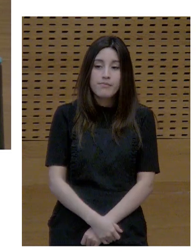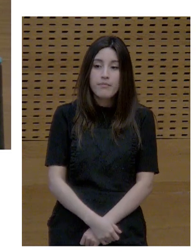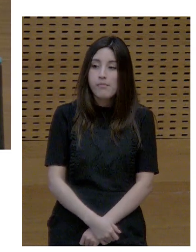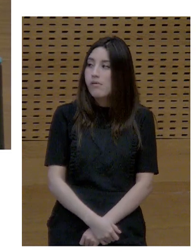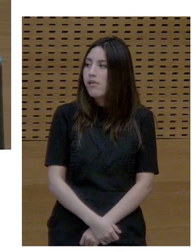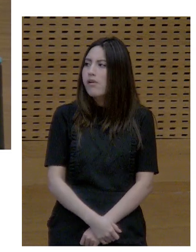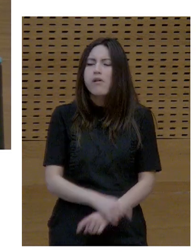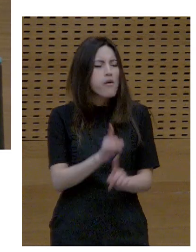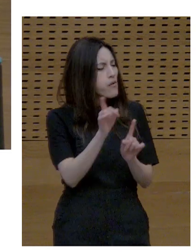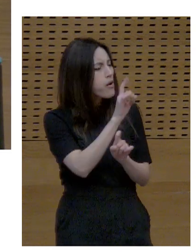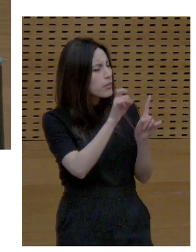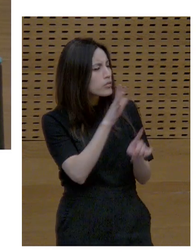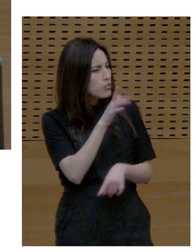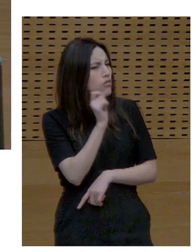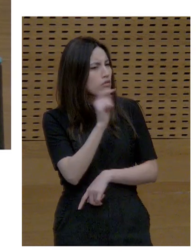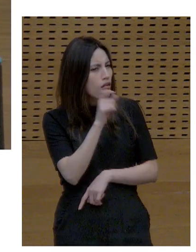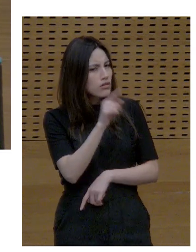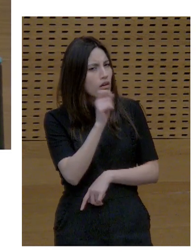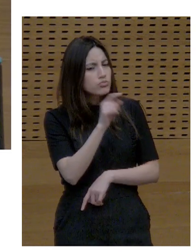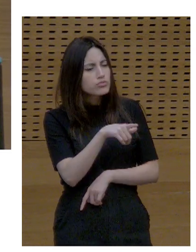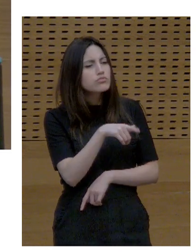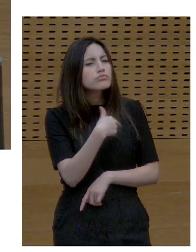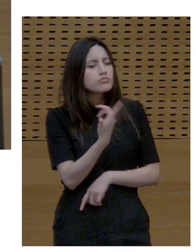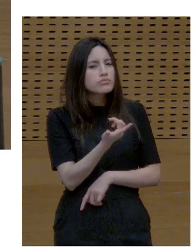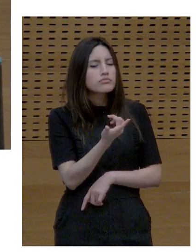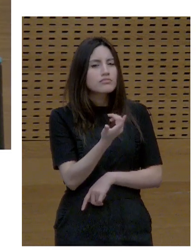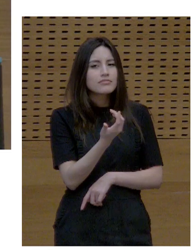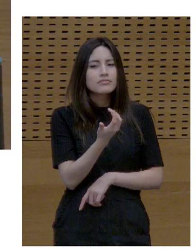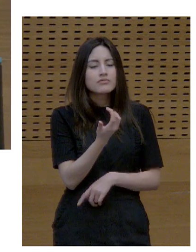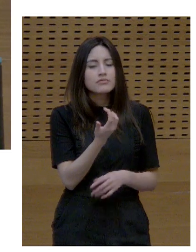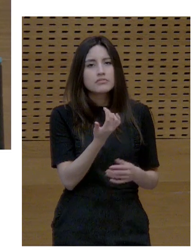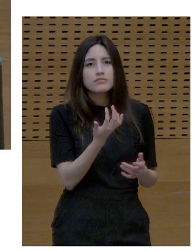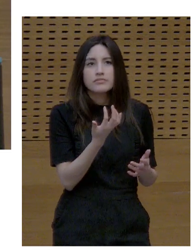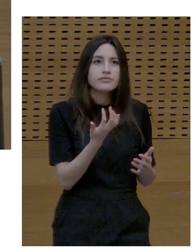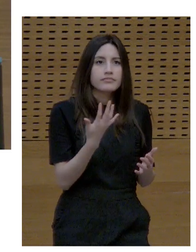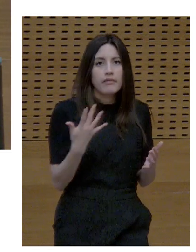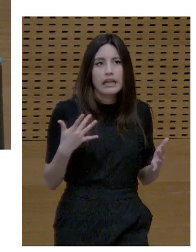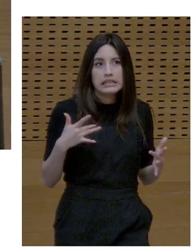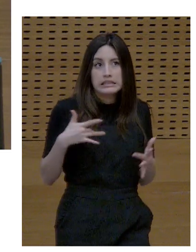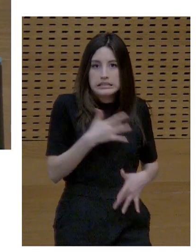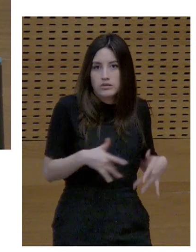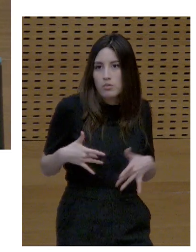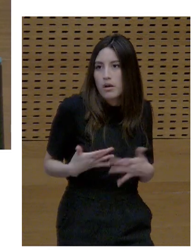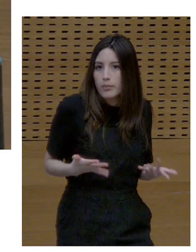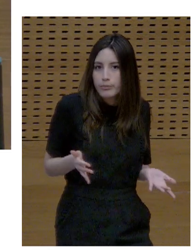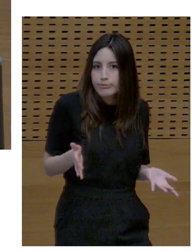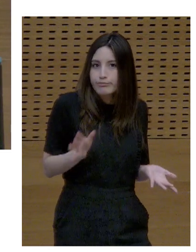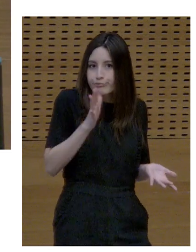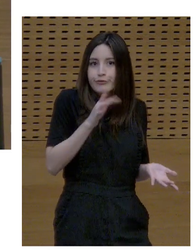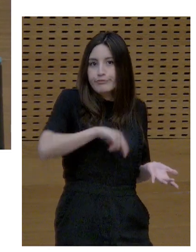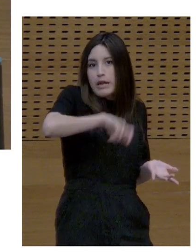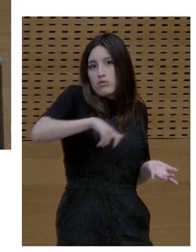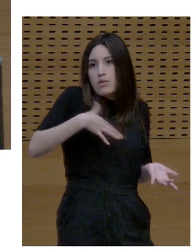Una pregunta que suele ser recurrente a veces también es que cuando hablas de que síntomas, que podemos tener muchas personas sin